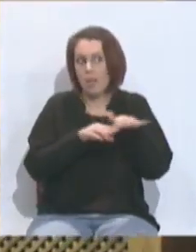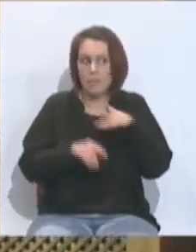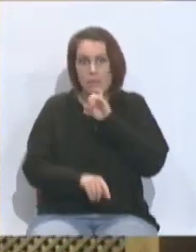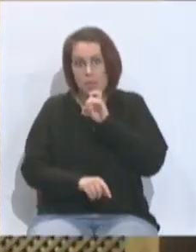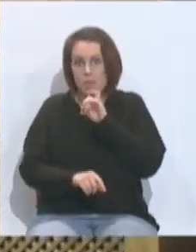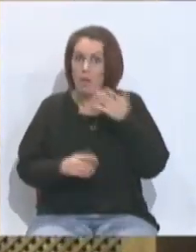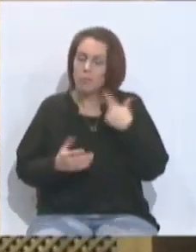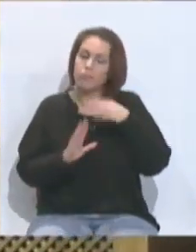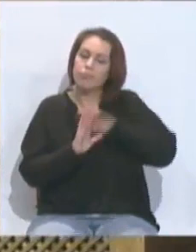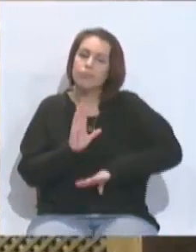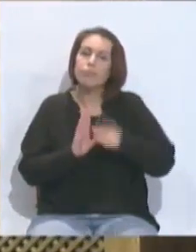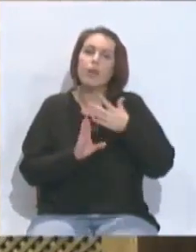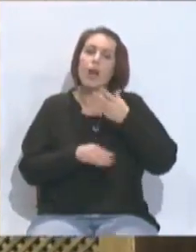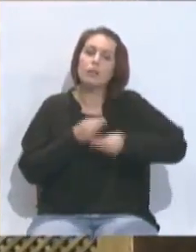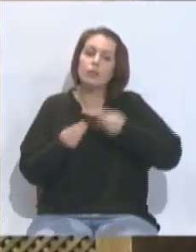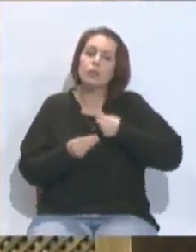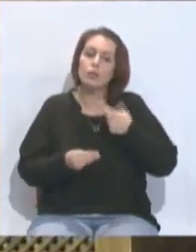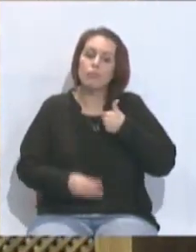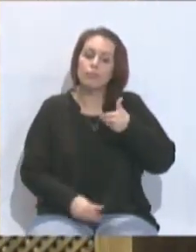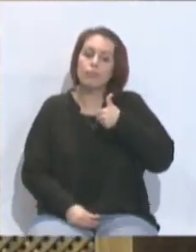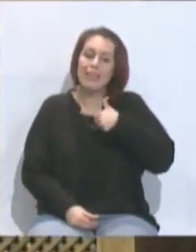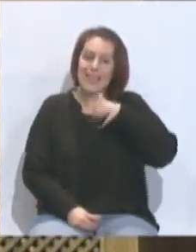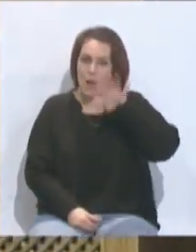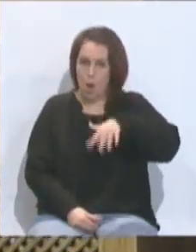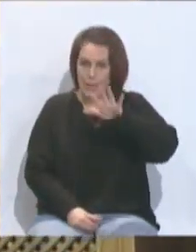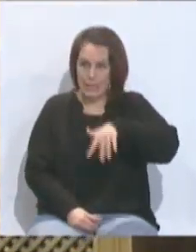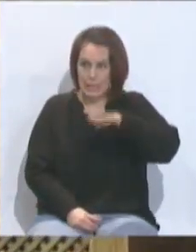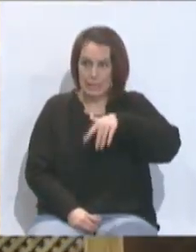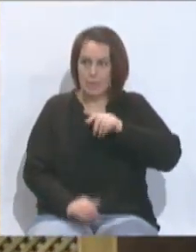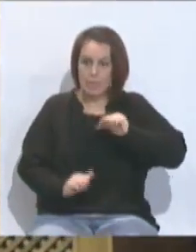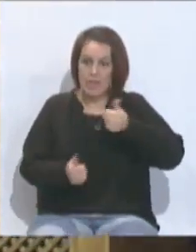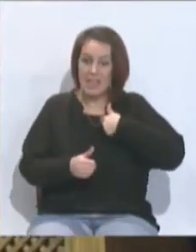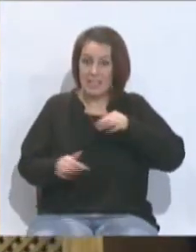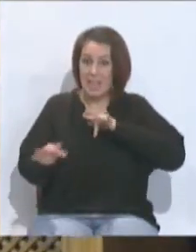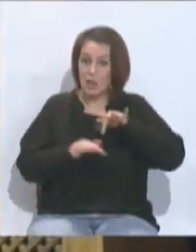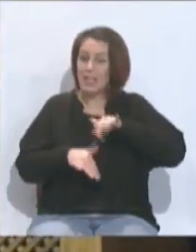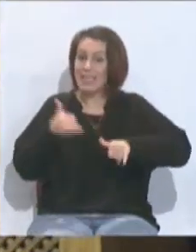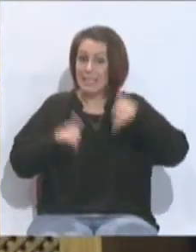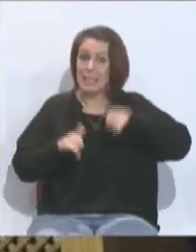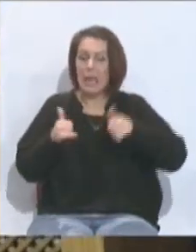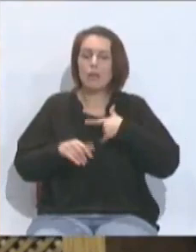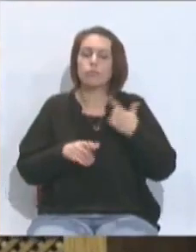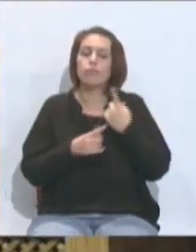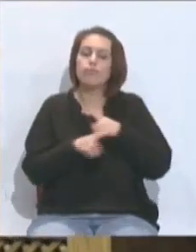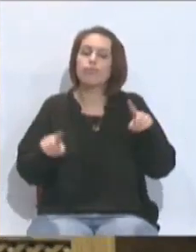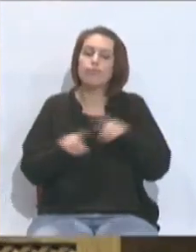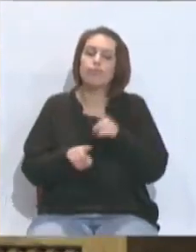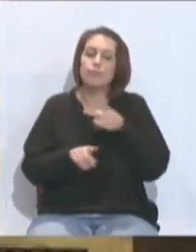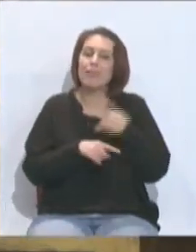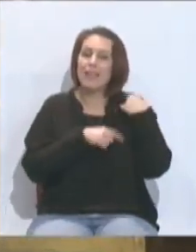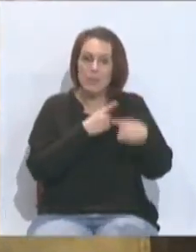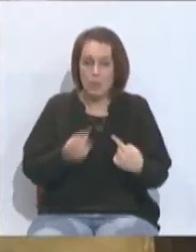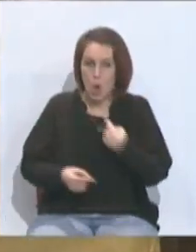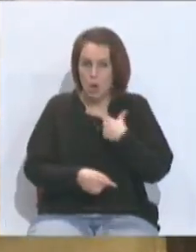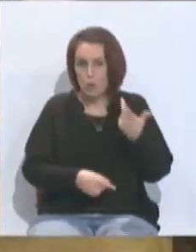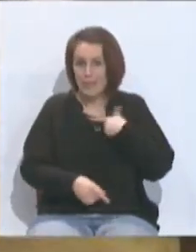pandemia. El programa, que se desarrollará durante los próximos 5 meses, ha comenzado en el Teatro del Títere con obras del barroco inglés para voz